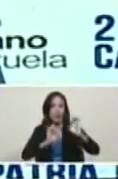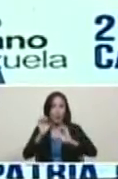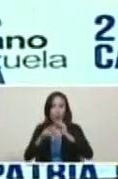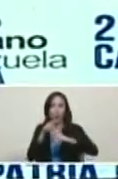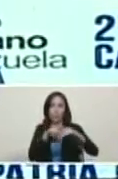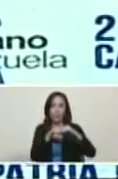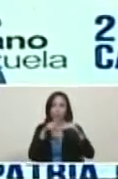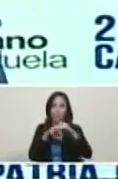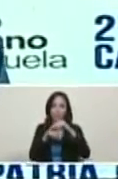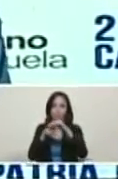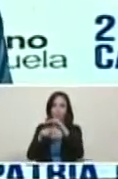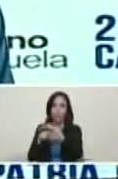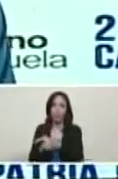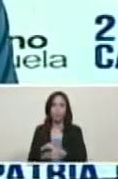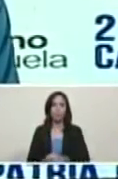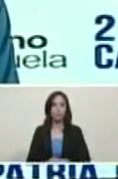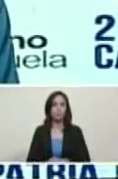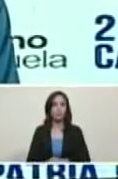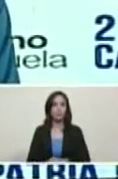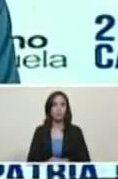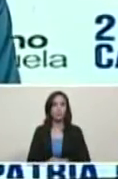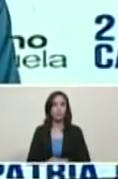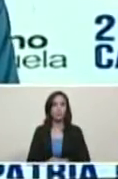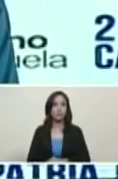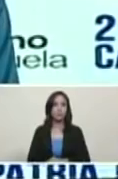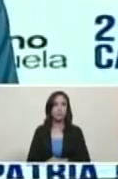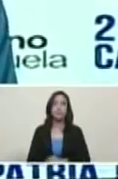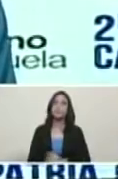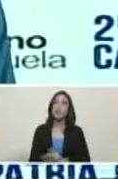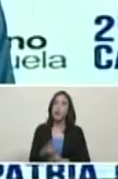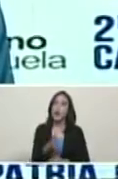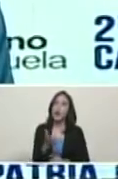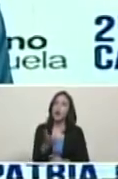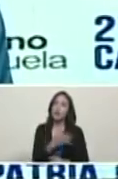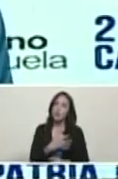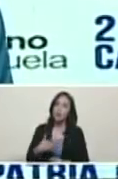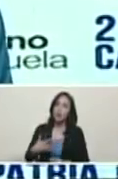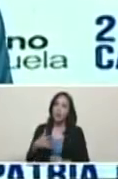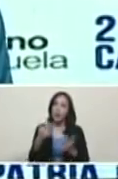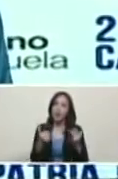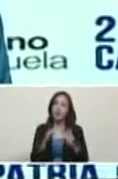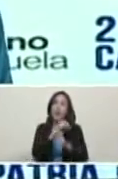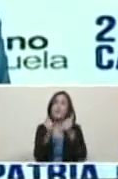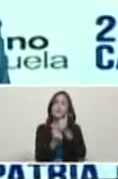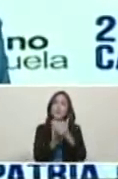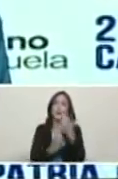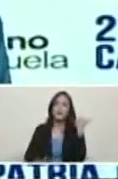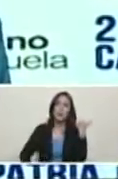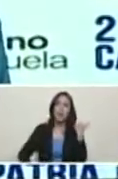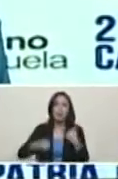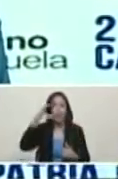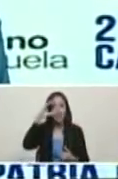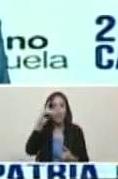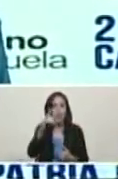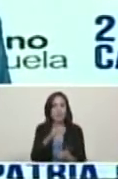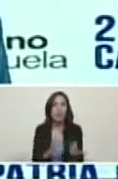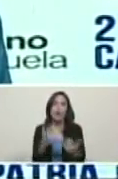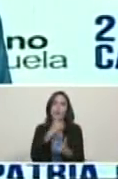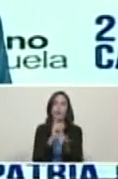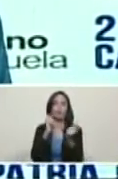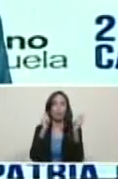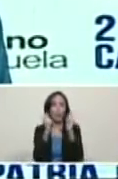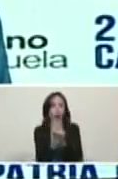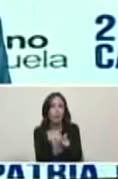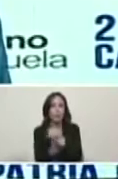el centro de estadística. Yo quisiera que la vicepresidenta nos hiciera un comentario sobre los cambios que hay que hacer en el